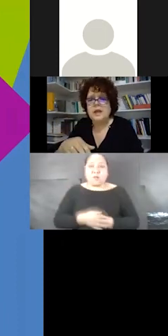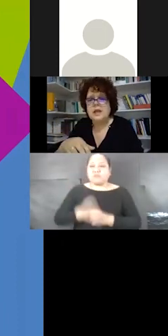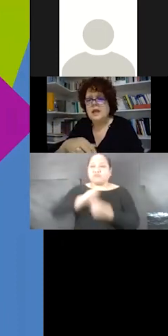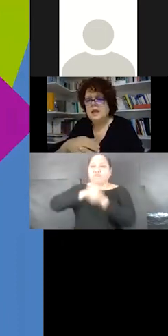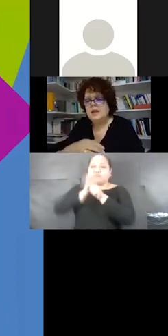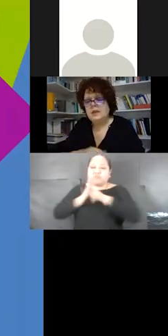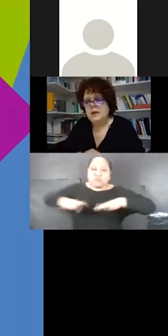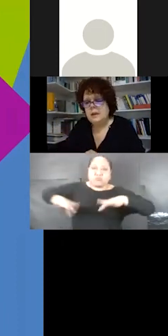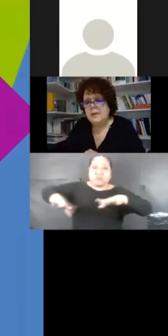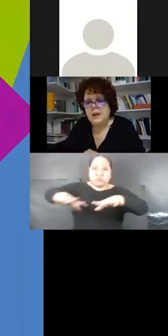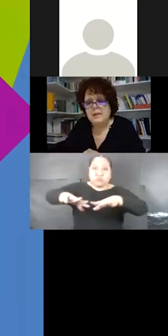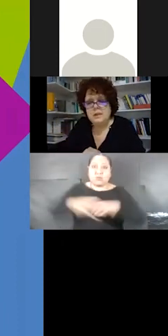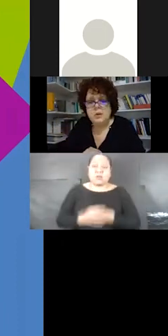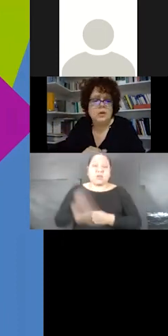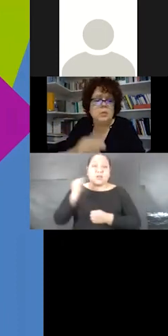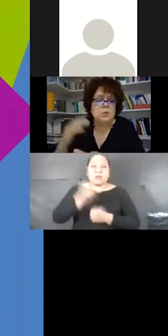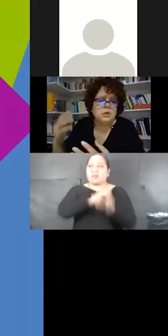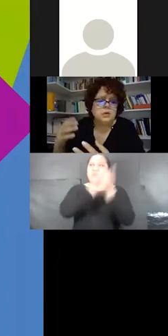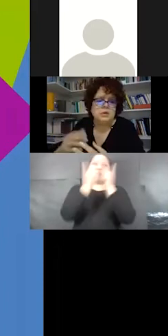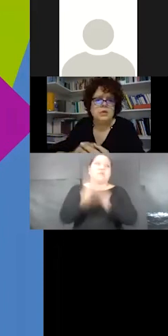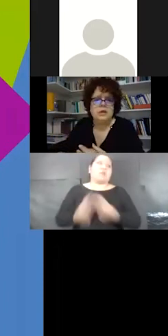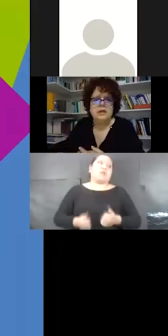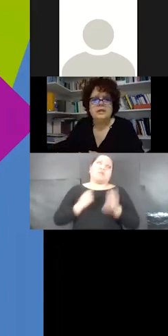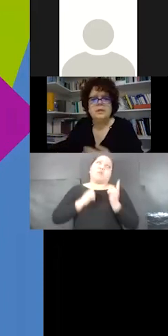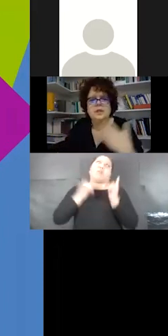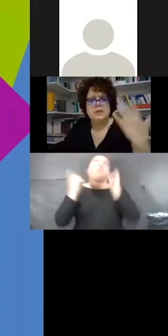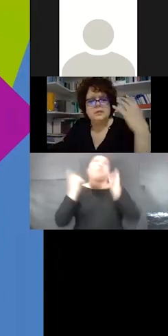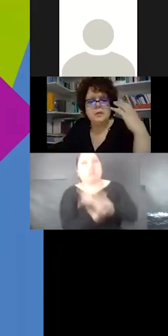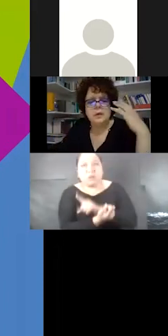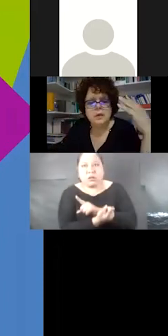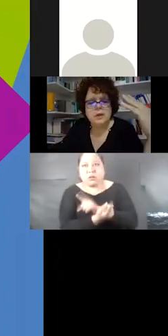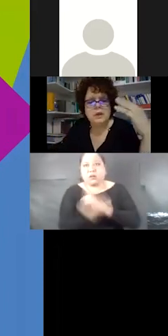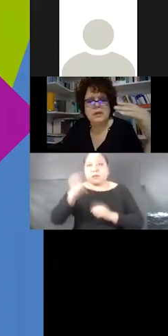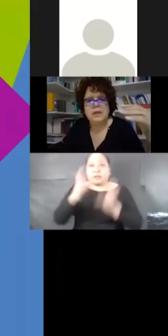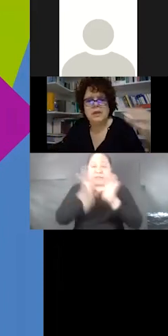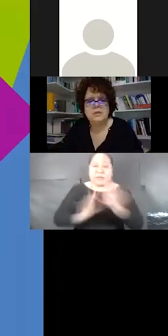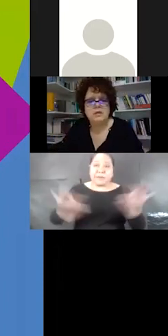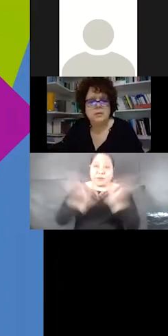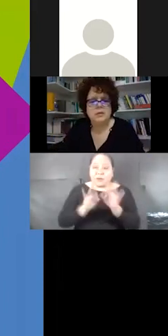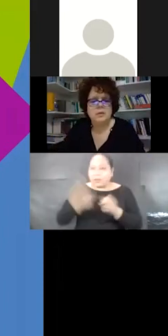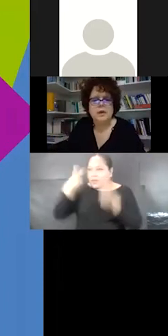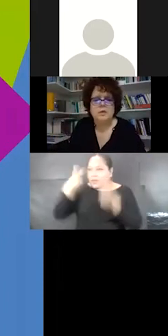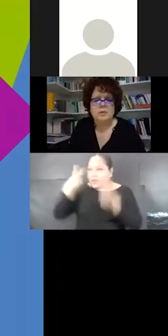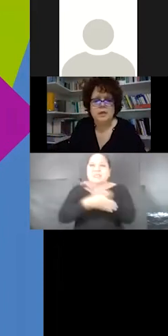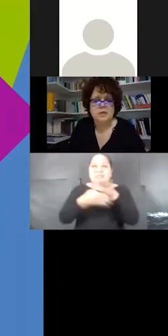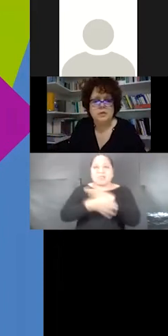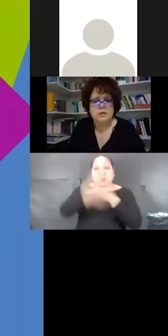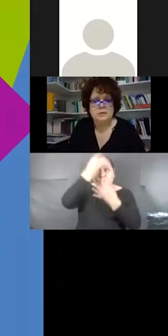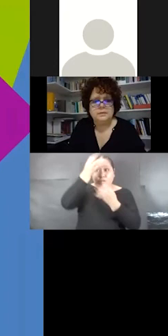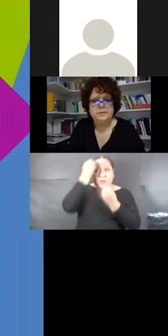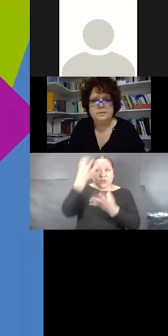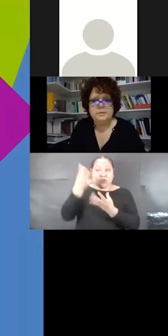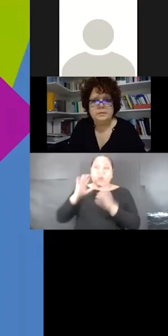ha cambiado la vida a todo el mundo, ¿no? Es importante tomar en cuenta lo que es el acceso a la información para la comunidad